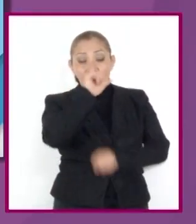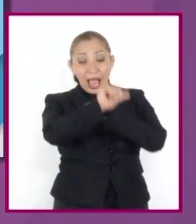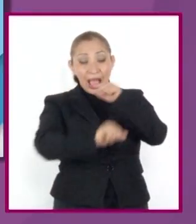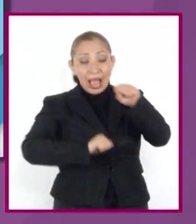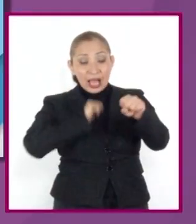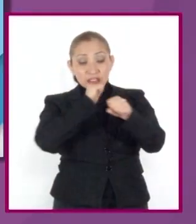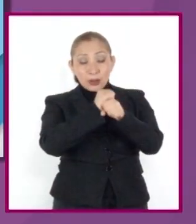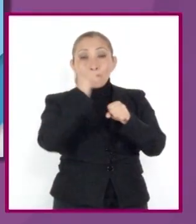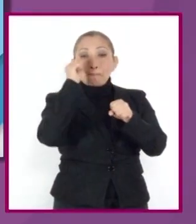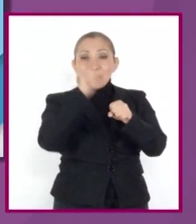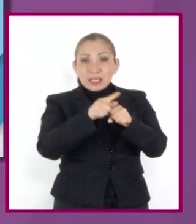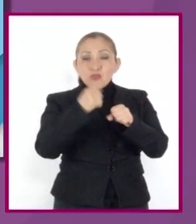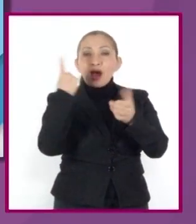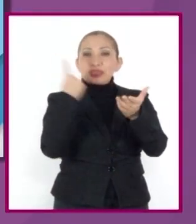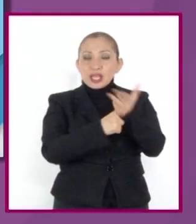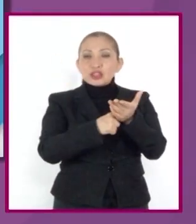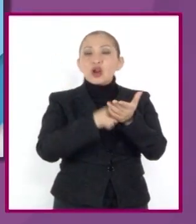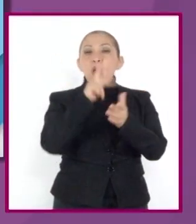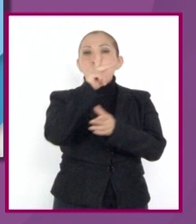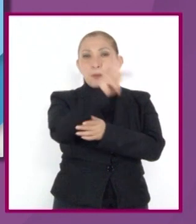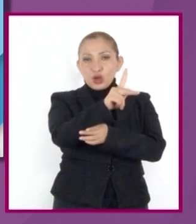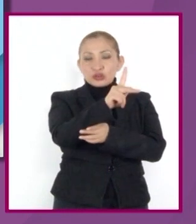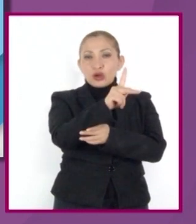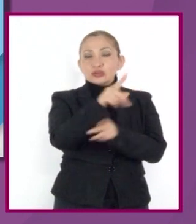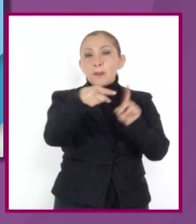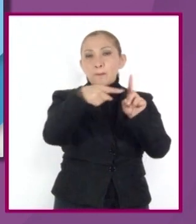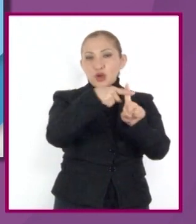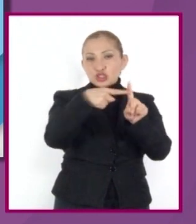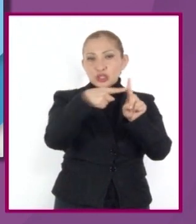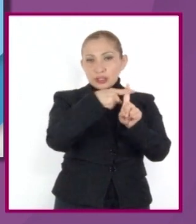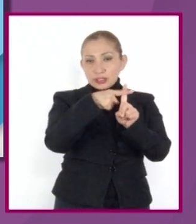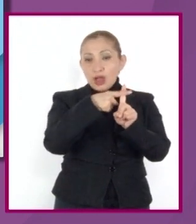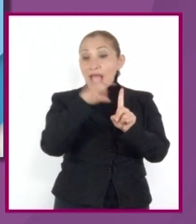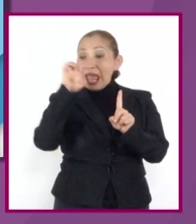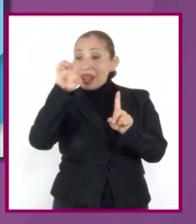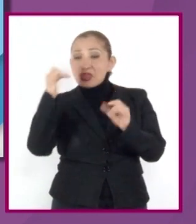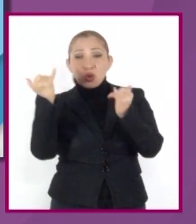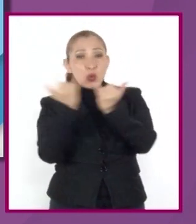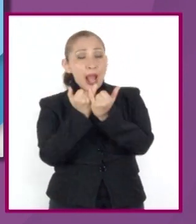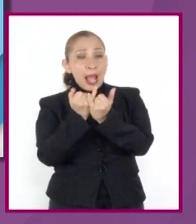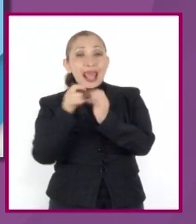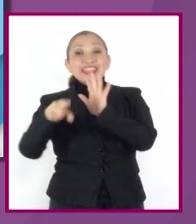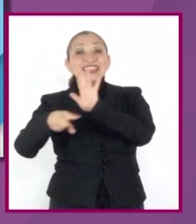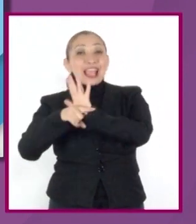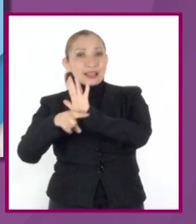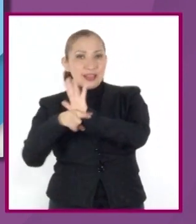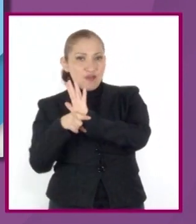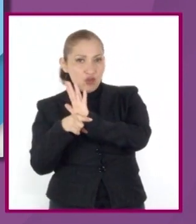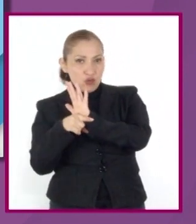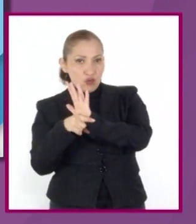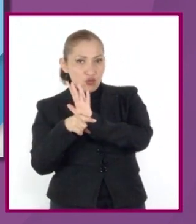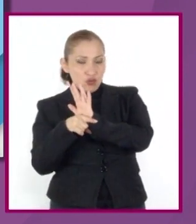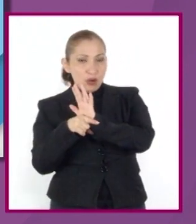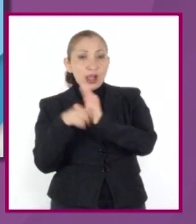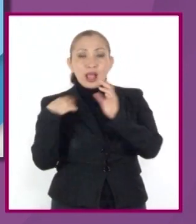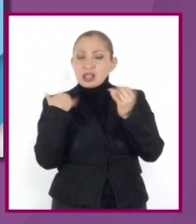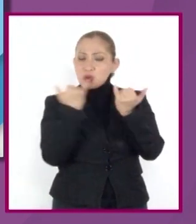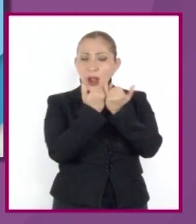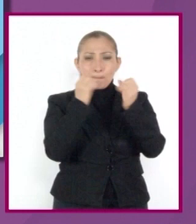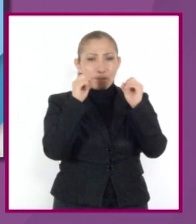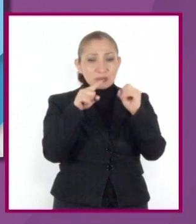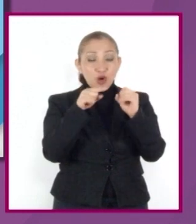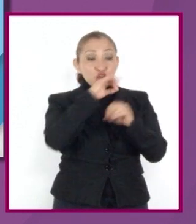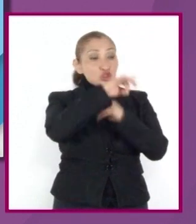tiene el mismo número de protones que tienen carga positiva que de electrones con carga negativa. Entonces, todos